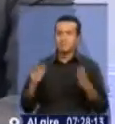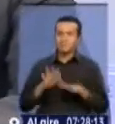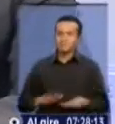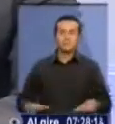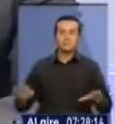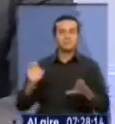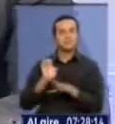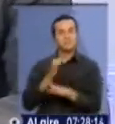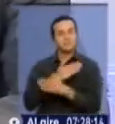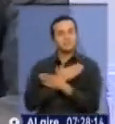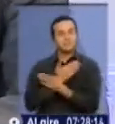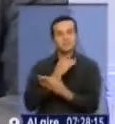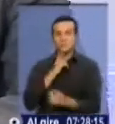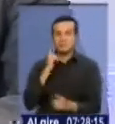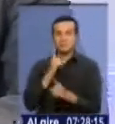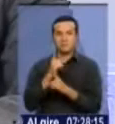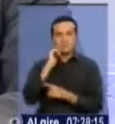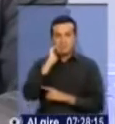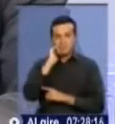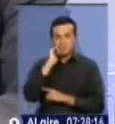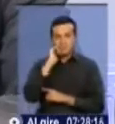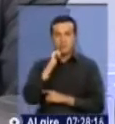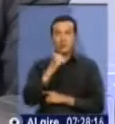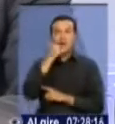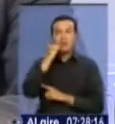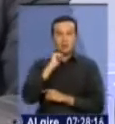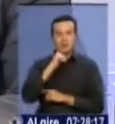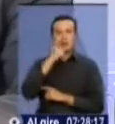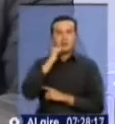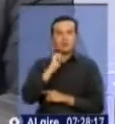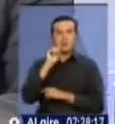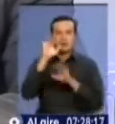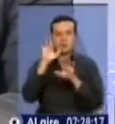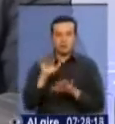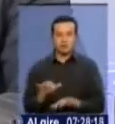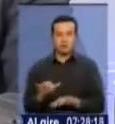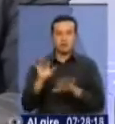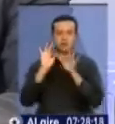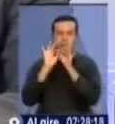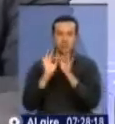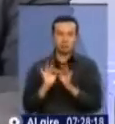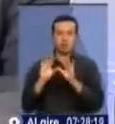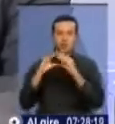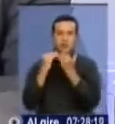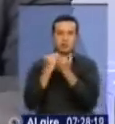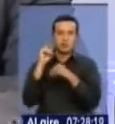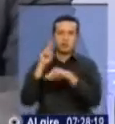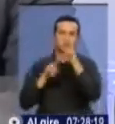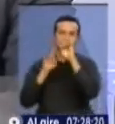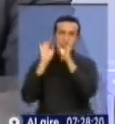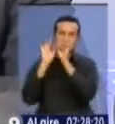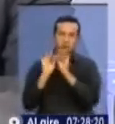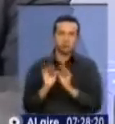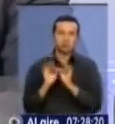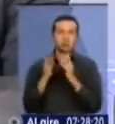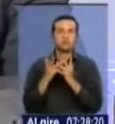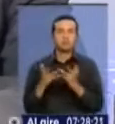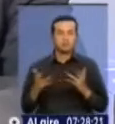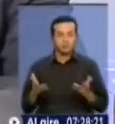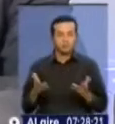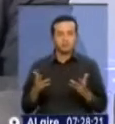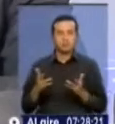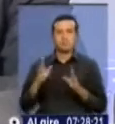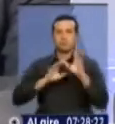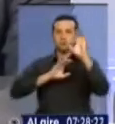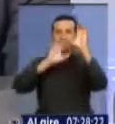el ecuador si efectivamente mañana ayer estuvo el secretario del comité de reconstrucción en donde uno hizo